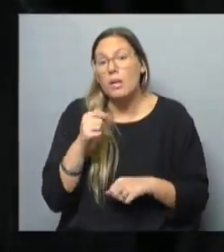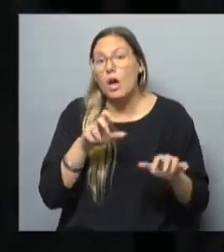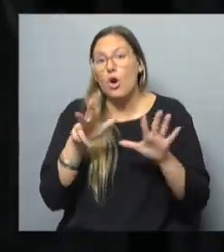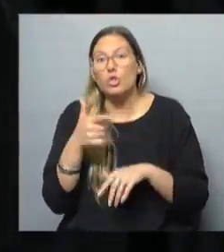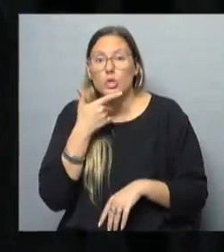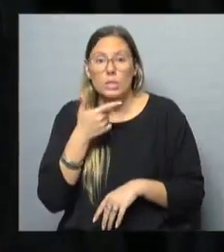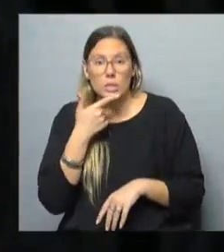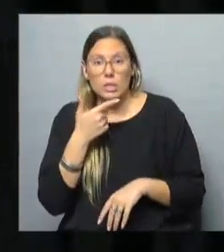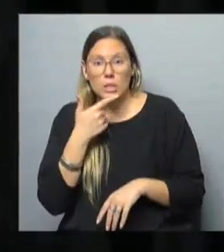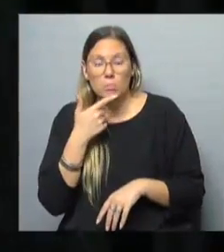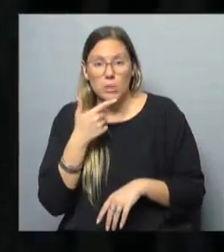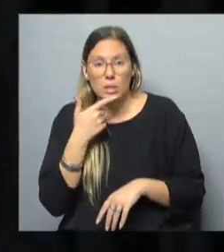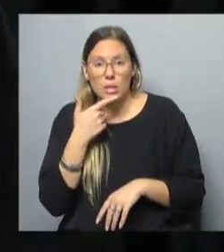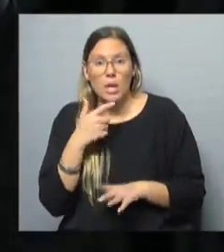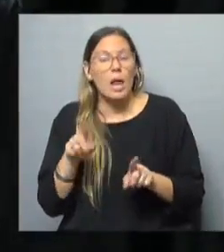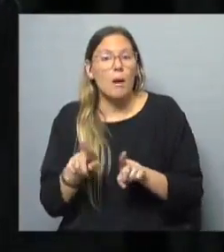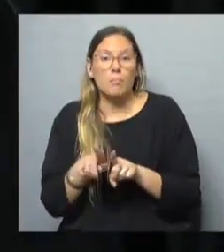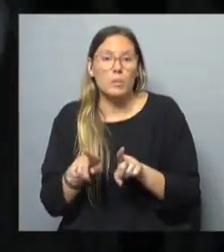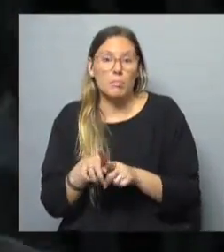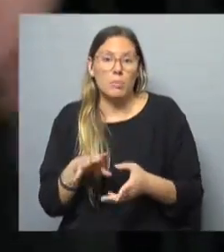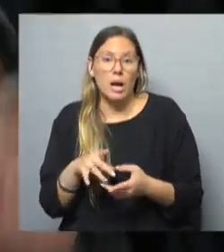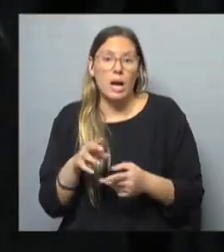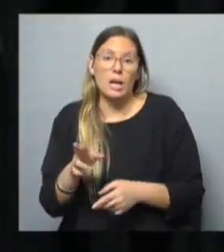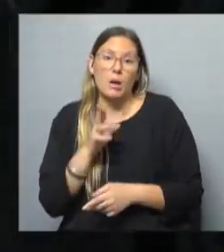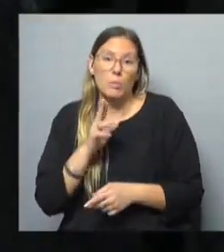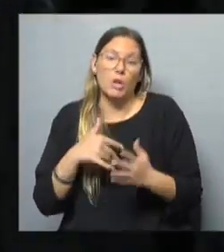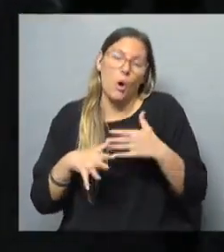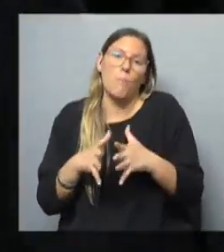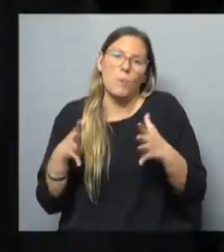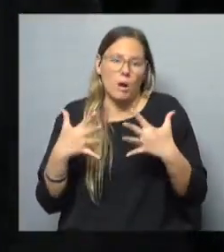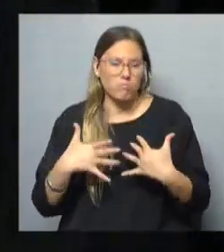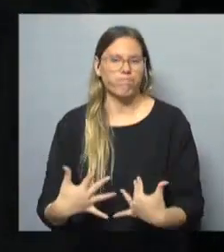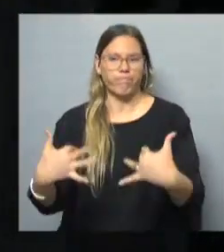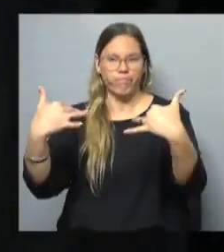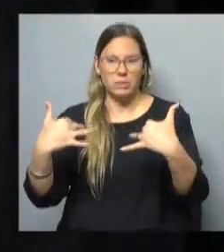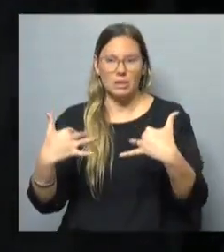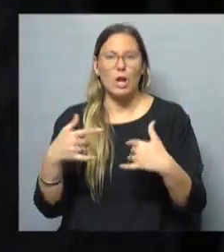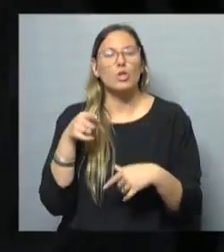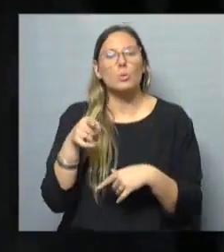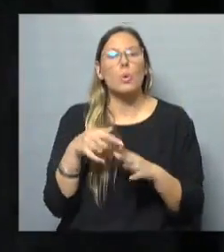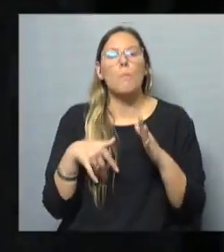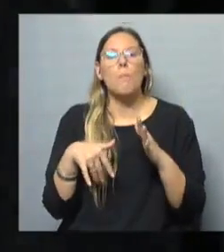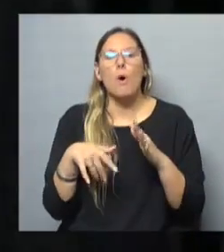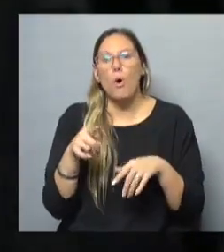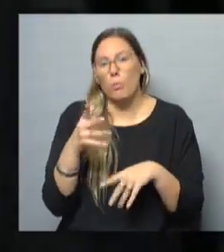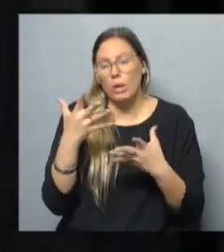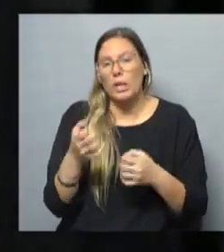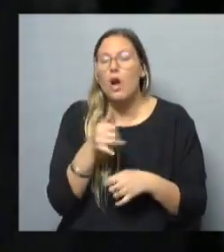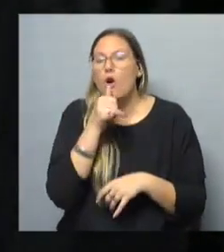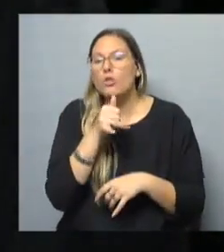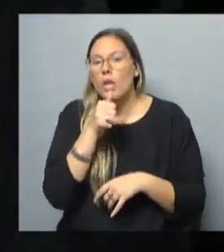de septiembre tener la misma respuesta, un poquito más grande con la sala llena. ¿Quiénes son tus mayores, o bueno, si vos querés también